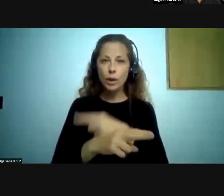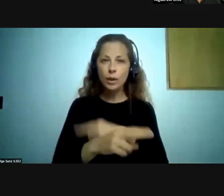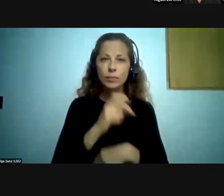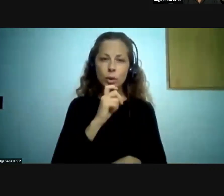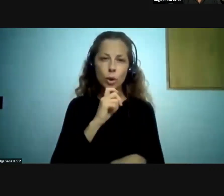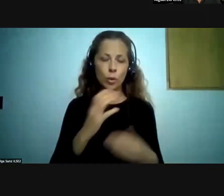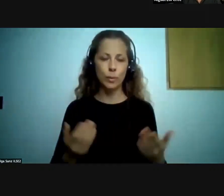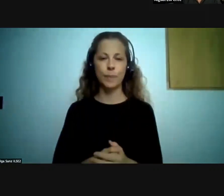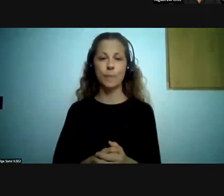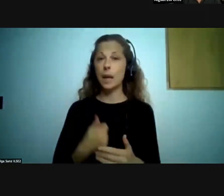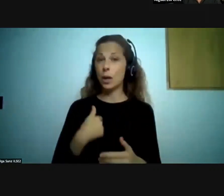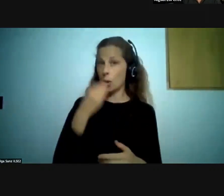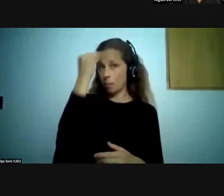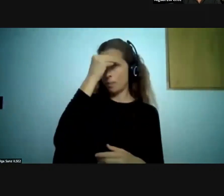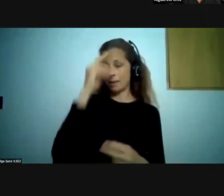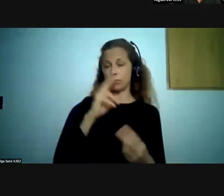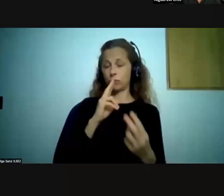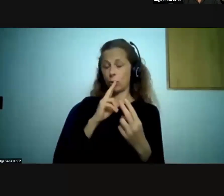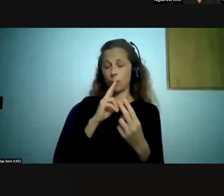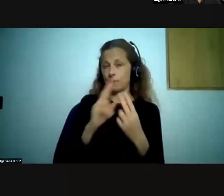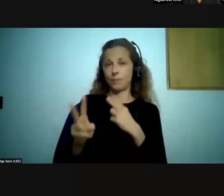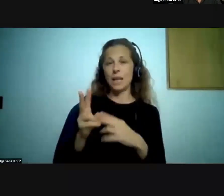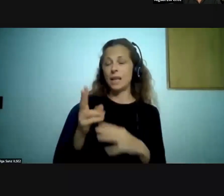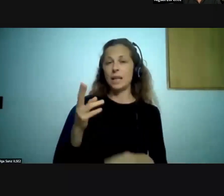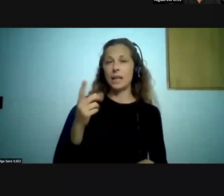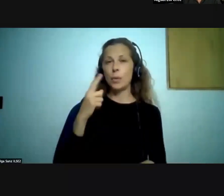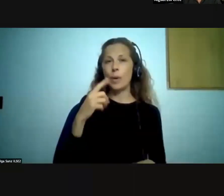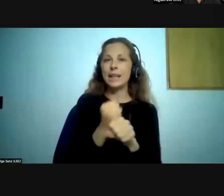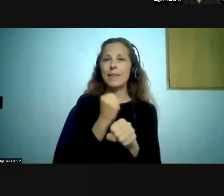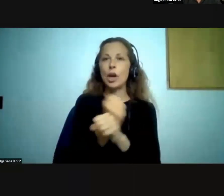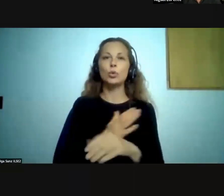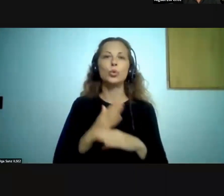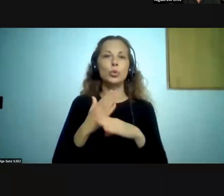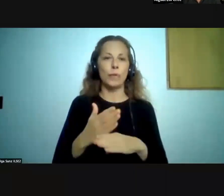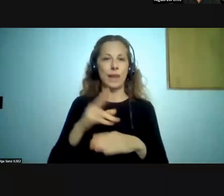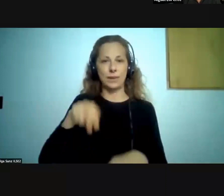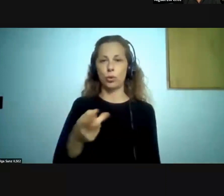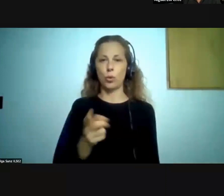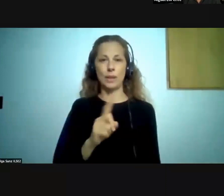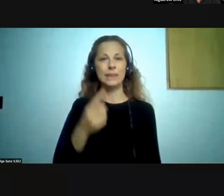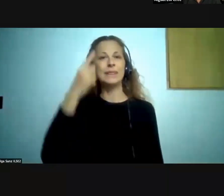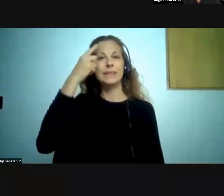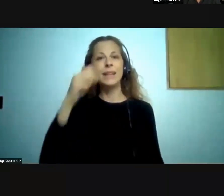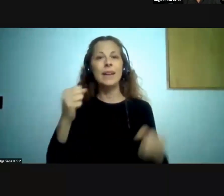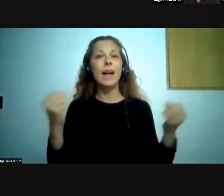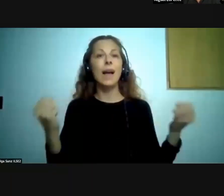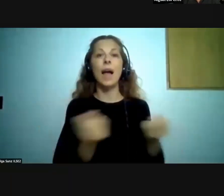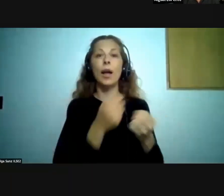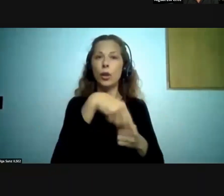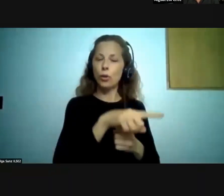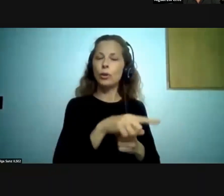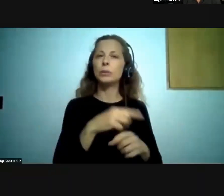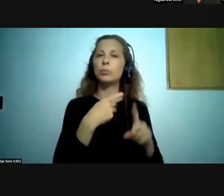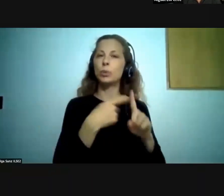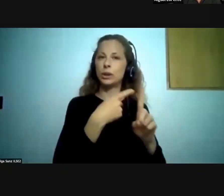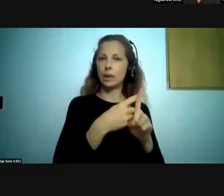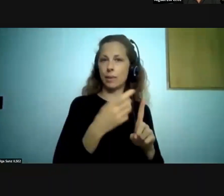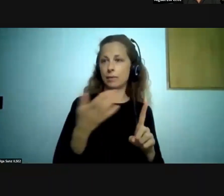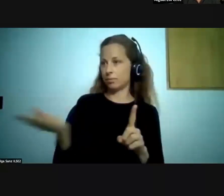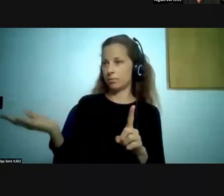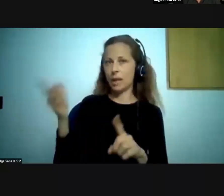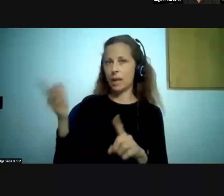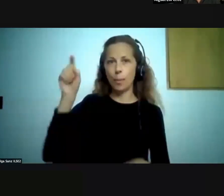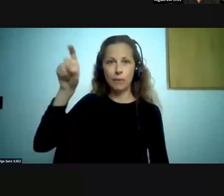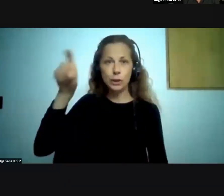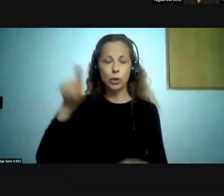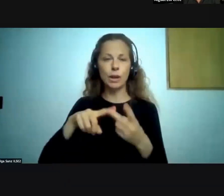suficiente. Sé que hay iniciativas particulares muy buenas, muy positivas de generalmente profesoras, compañeras y algún que